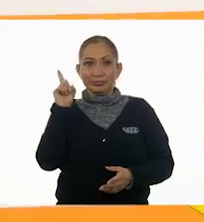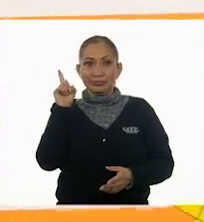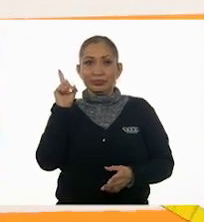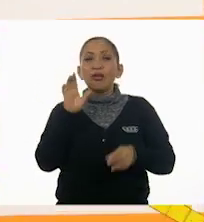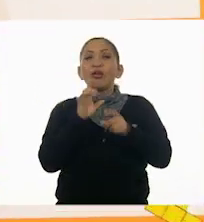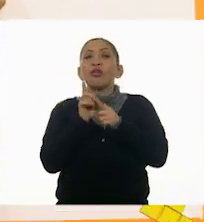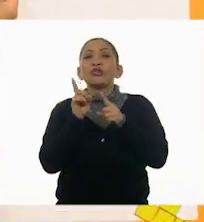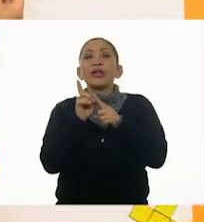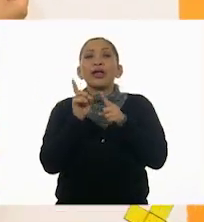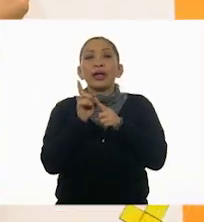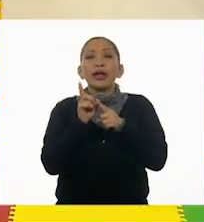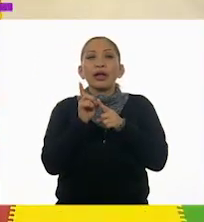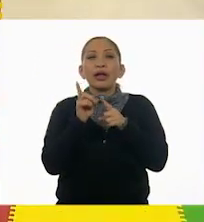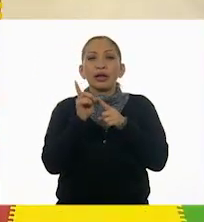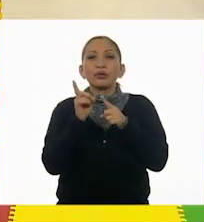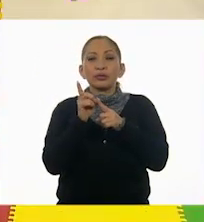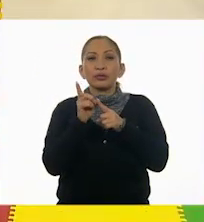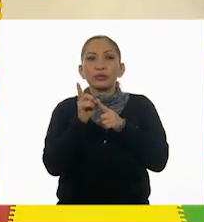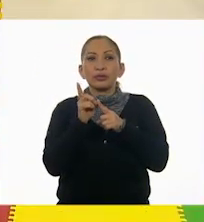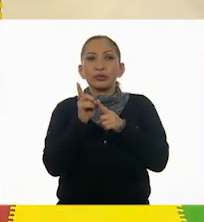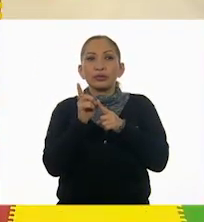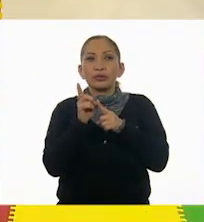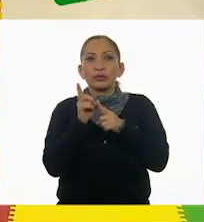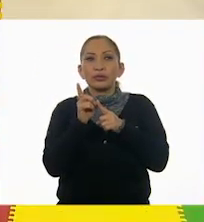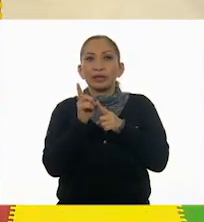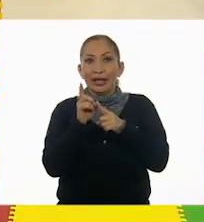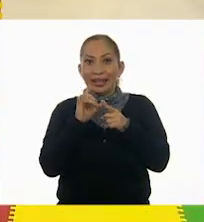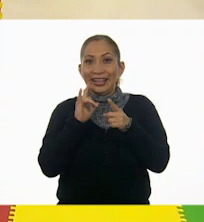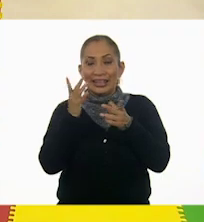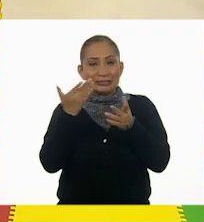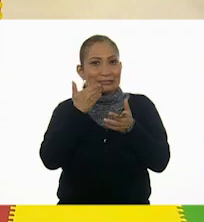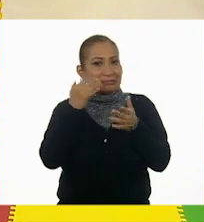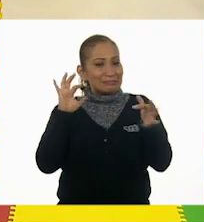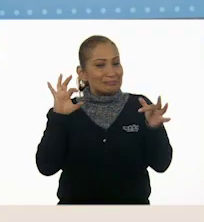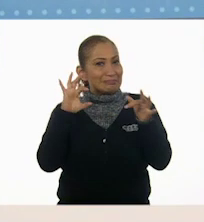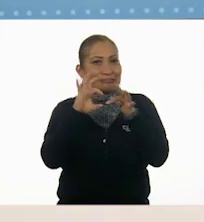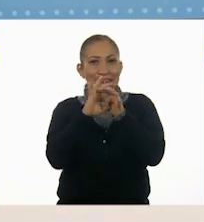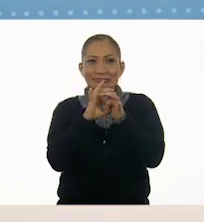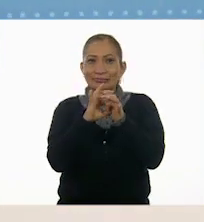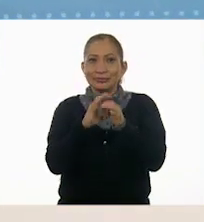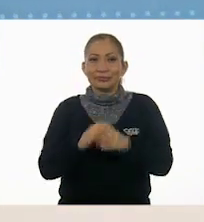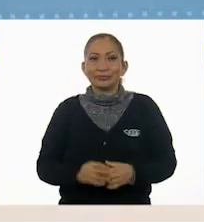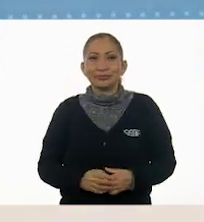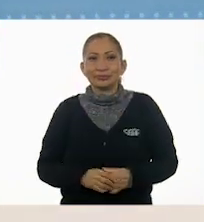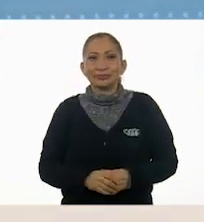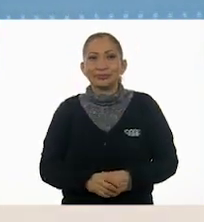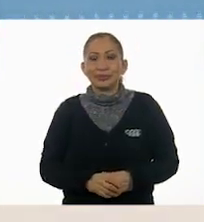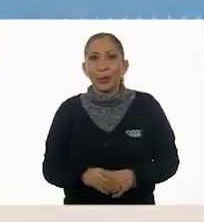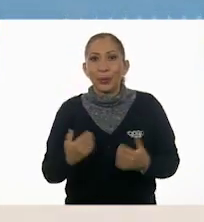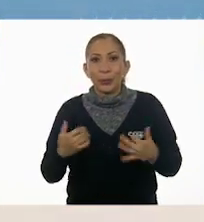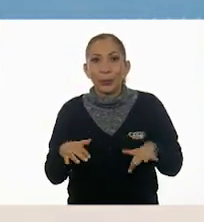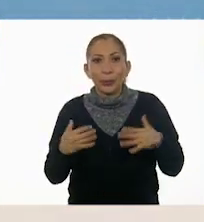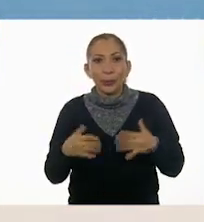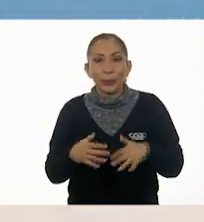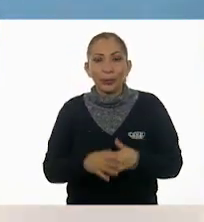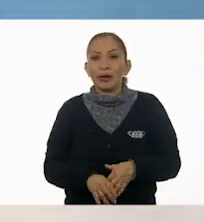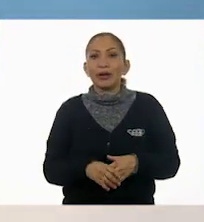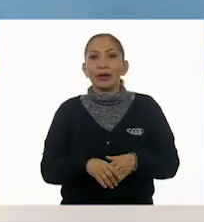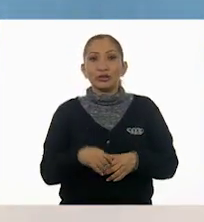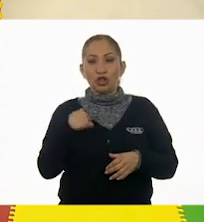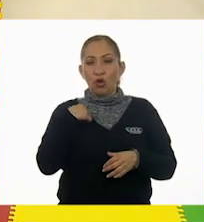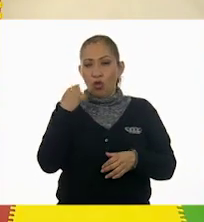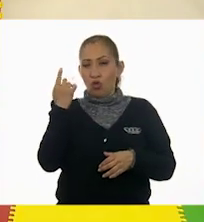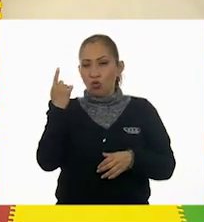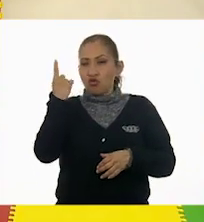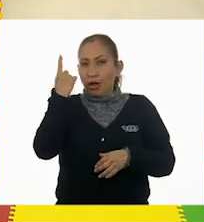A ver, tiene que ser la... ¡Ay! La agarré casi perfecto. ¡Bien! ¡Wow! Y la y última. Y yo